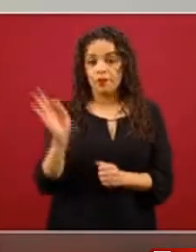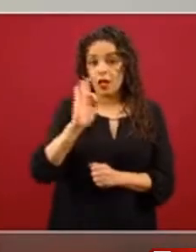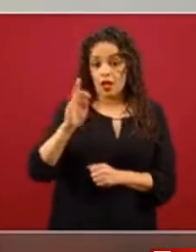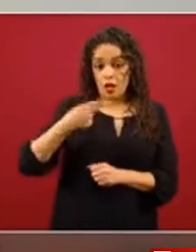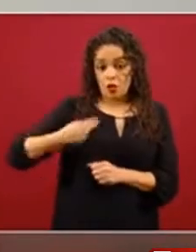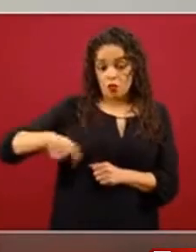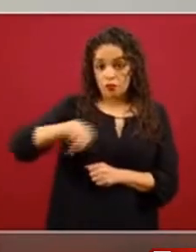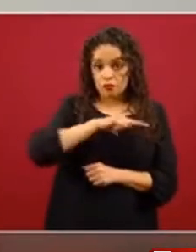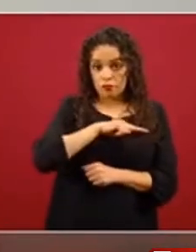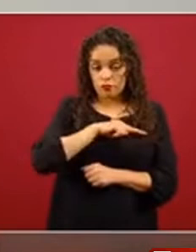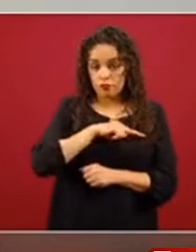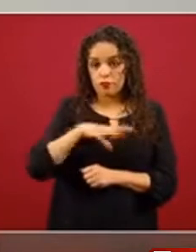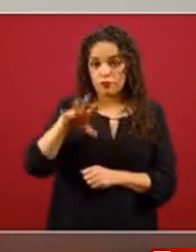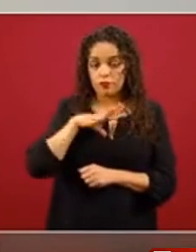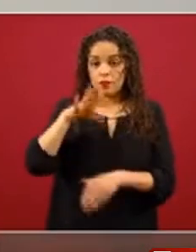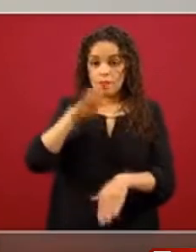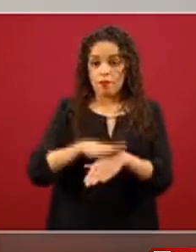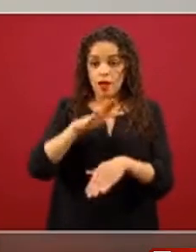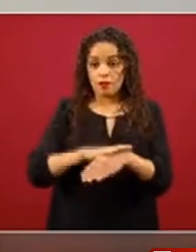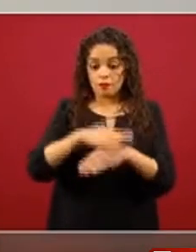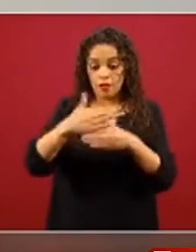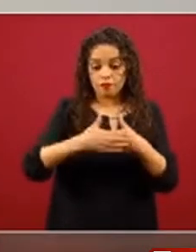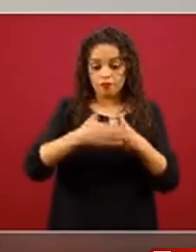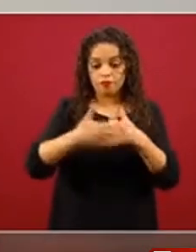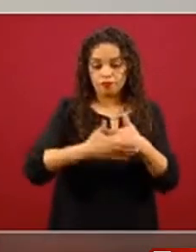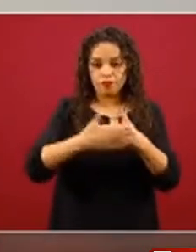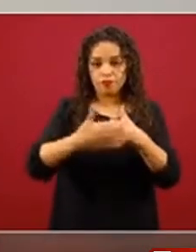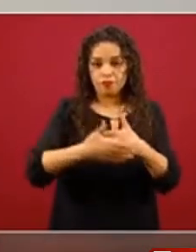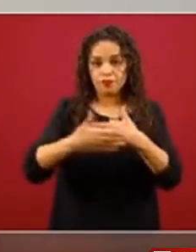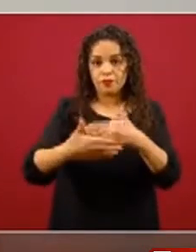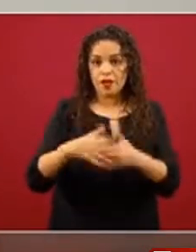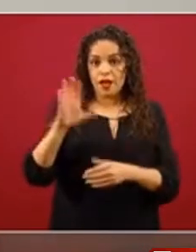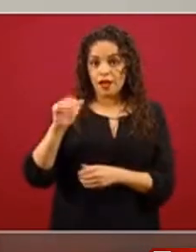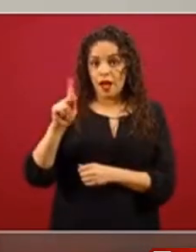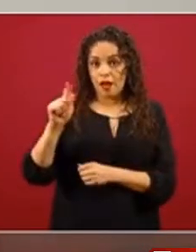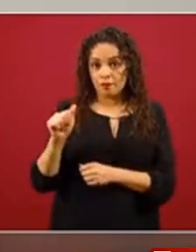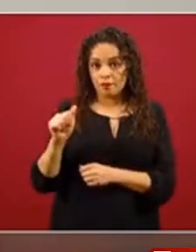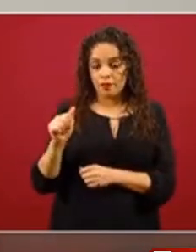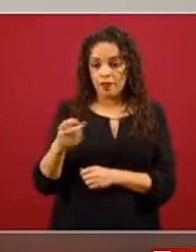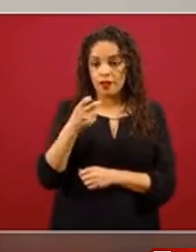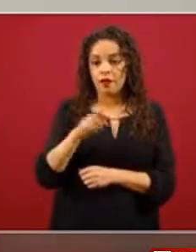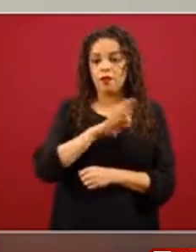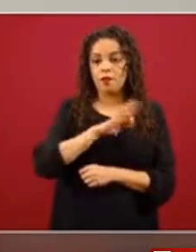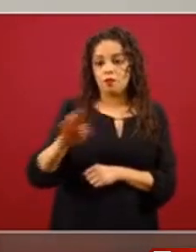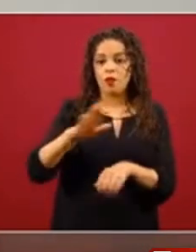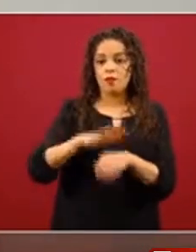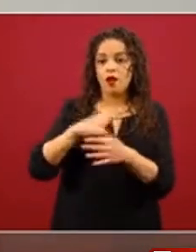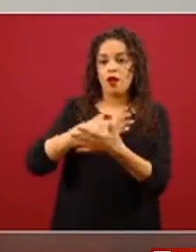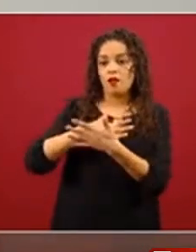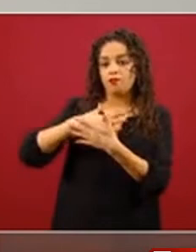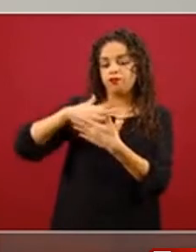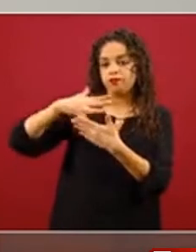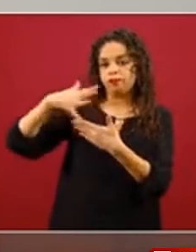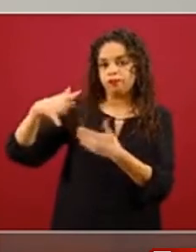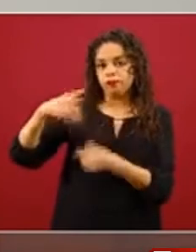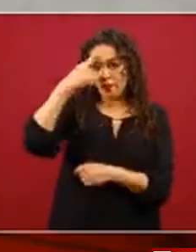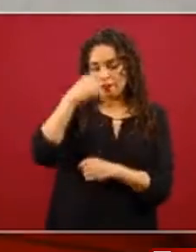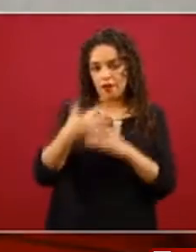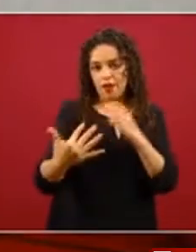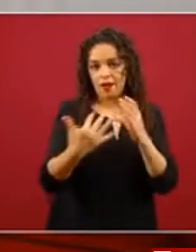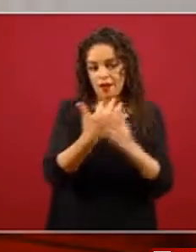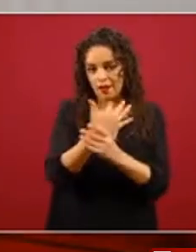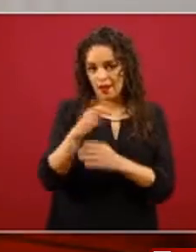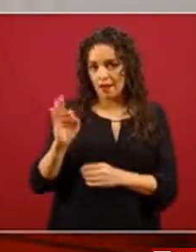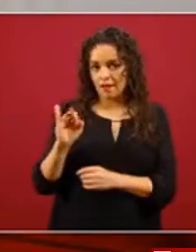el número de capas de este tipo de cubrebocas, se va a incrementar la capacidad que tengan de filtración. La tela